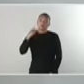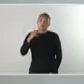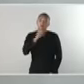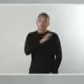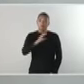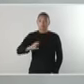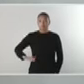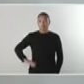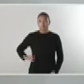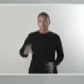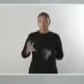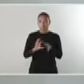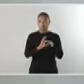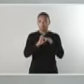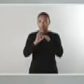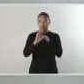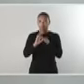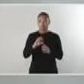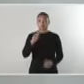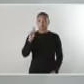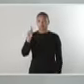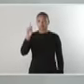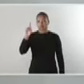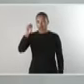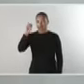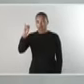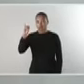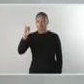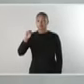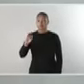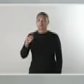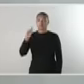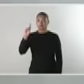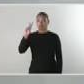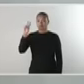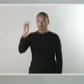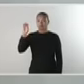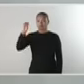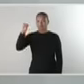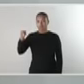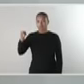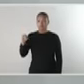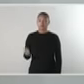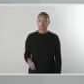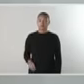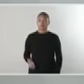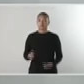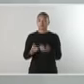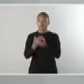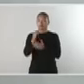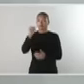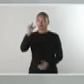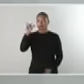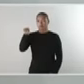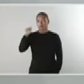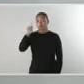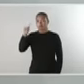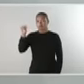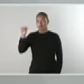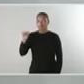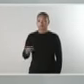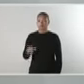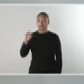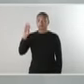el candidato de la coalición conformada por el partido revolucionario institucional partido verde ecologista de México partido Nueva Alianza